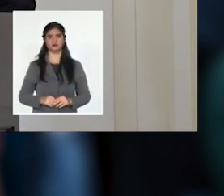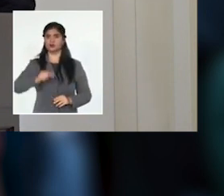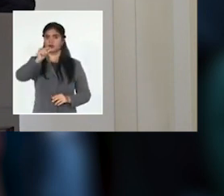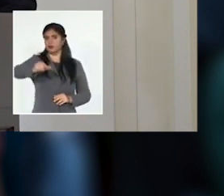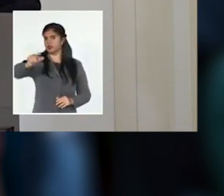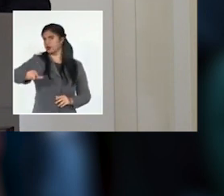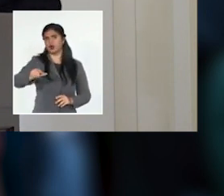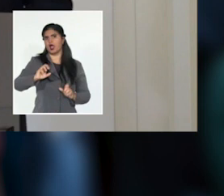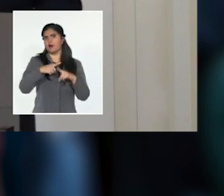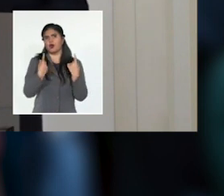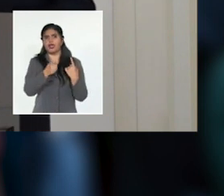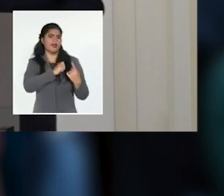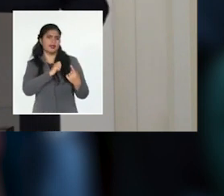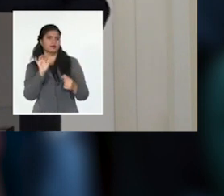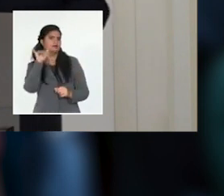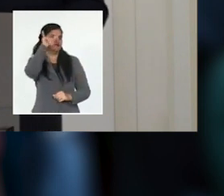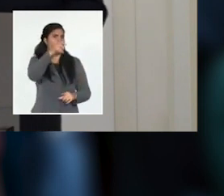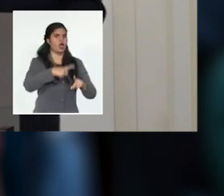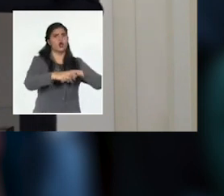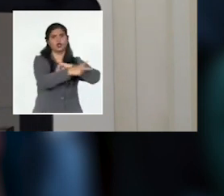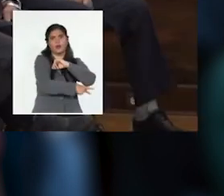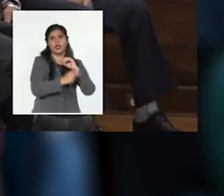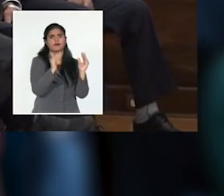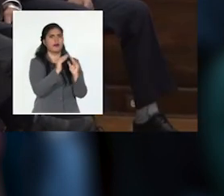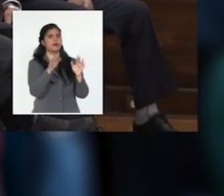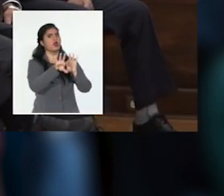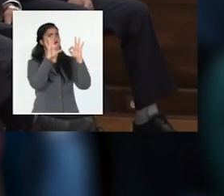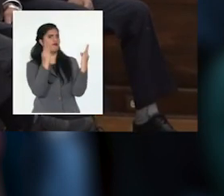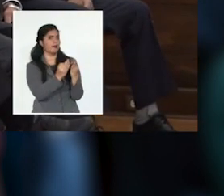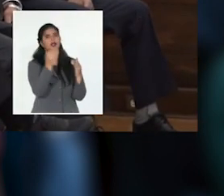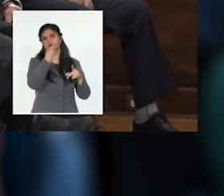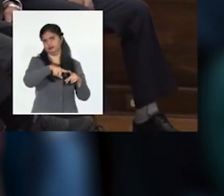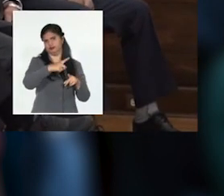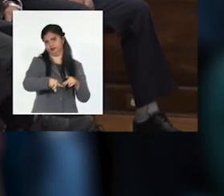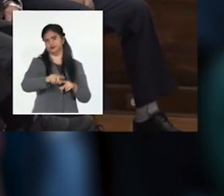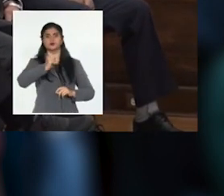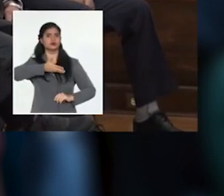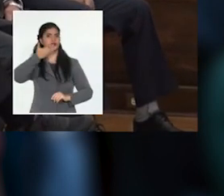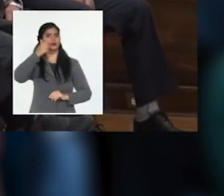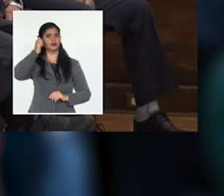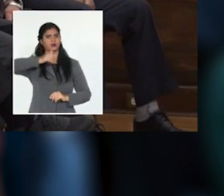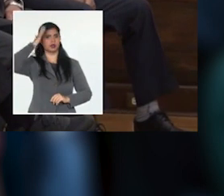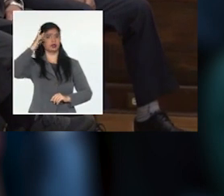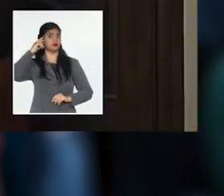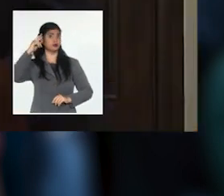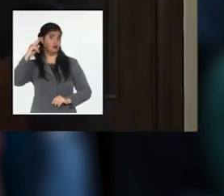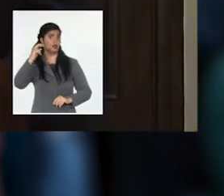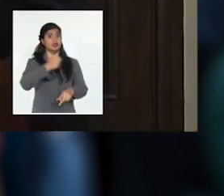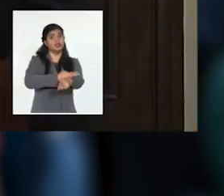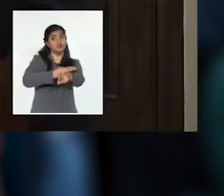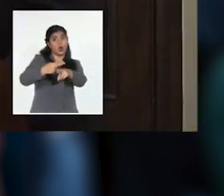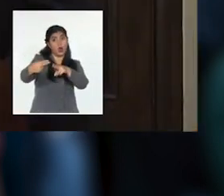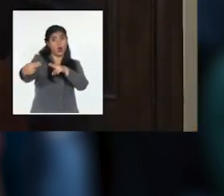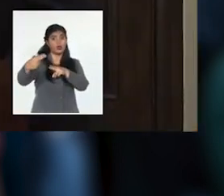viven indistintamente dentro y fuera del país. En sus palabras, Díaz-Canel evocó la historia de la emigración cubana en Estados